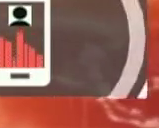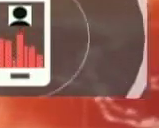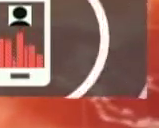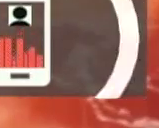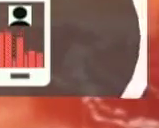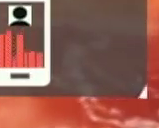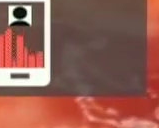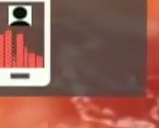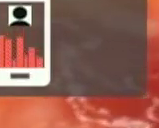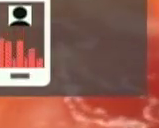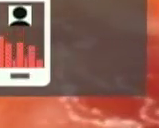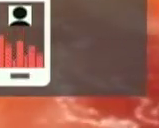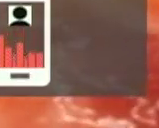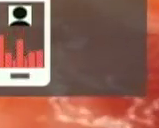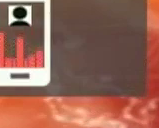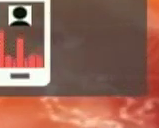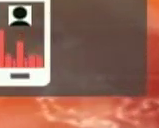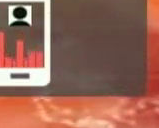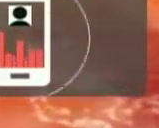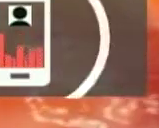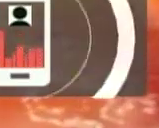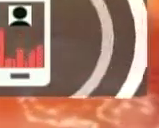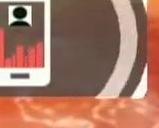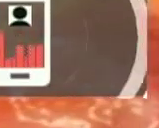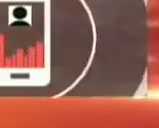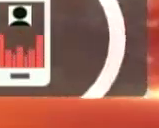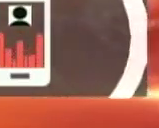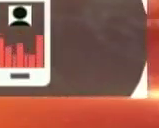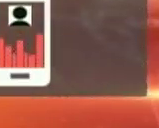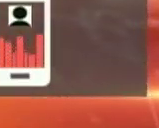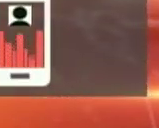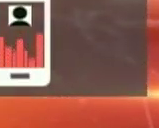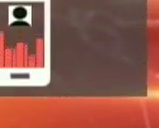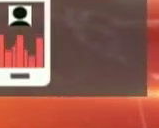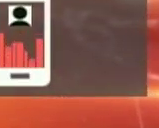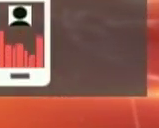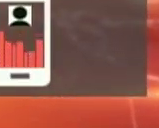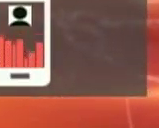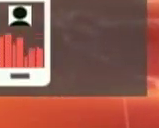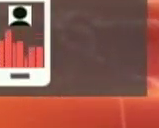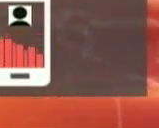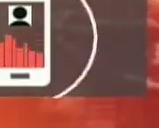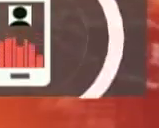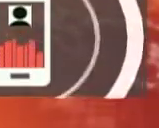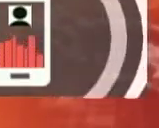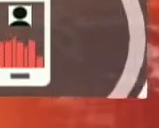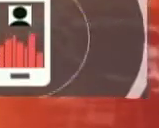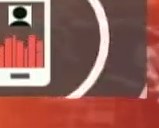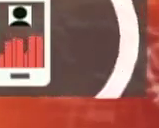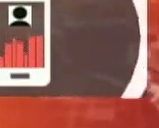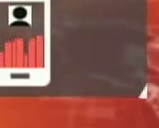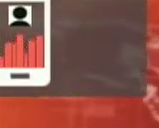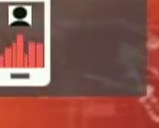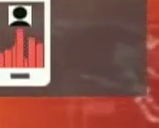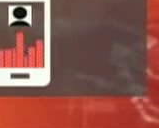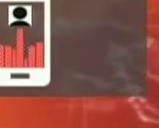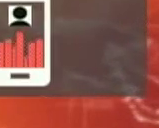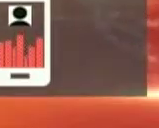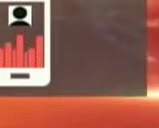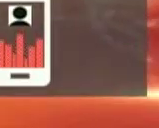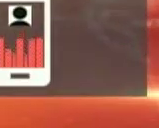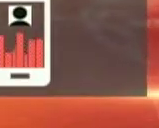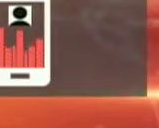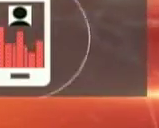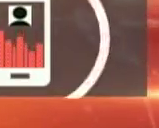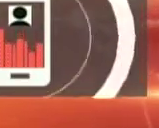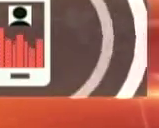está conformada por 3 sectores: San Enrique a la Entrada, Centro, El Bosque, con la cantidad